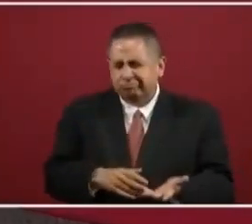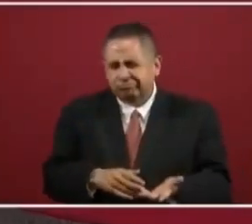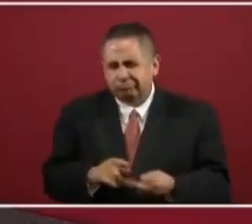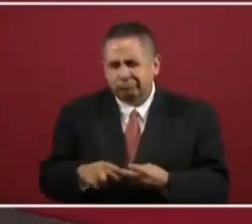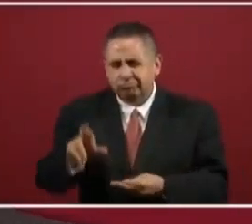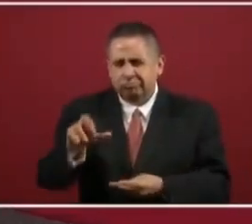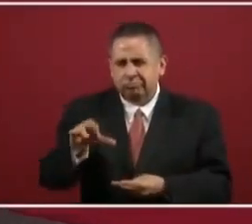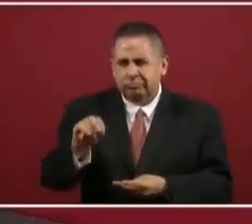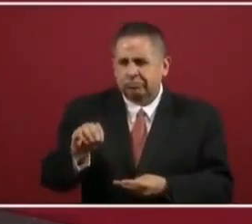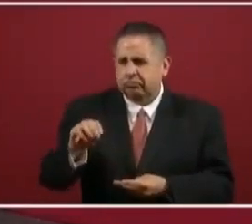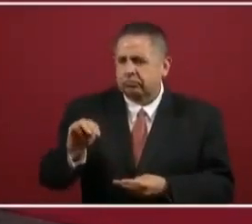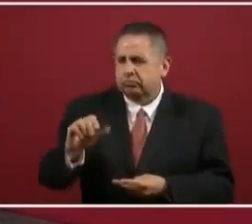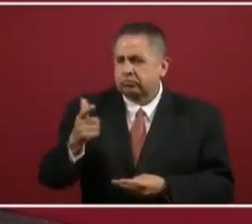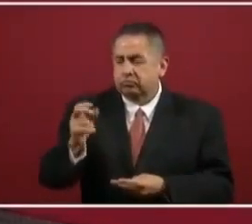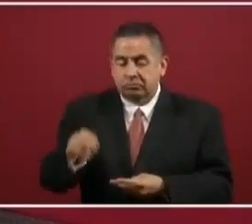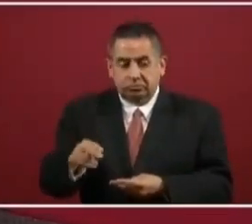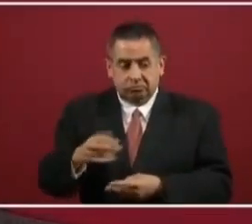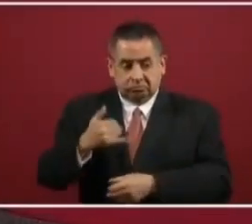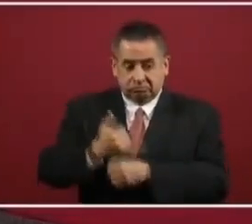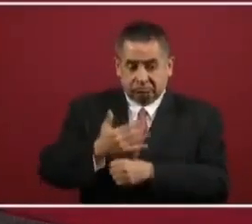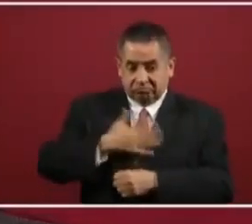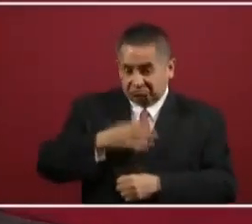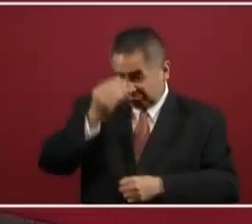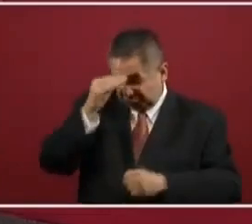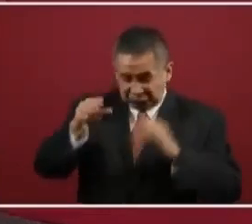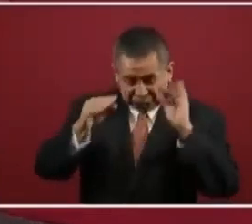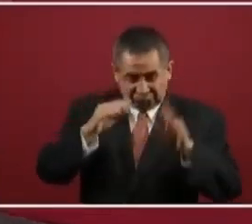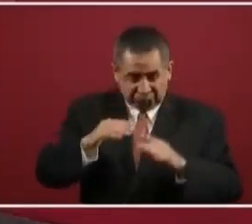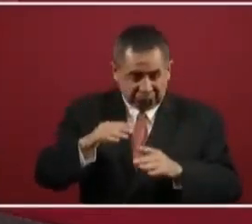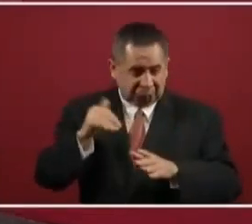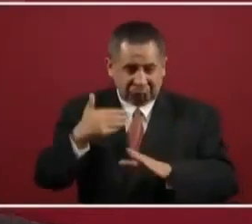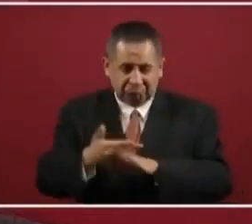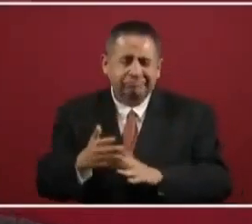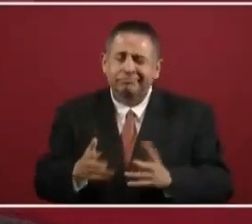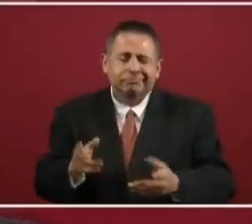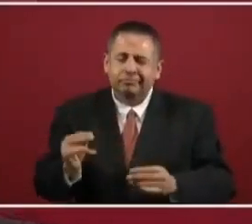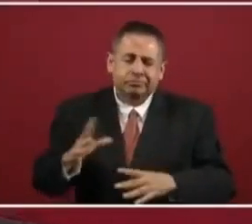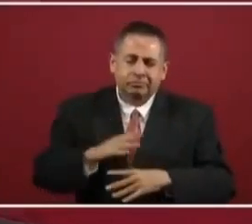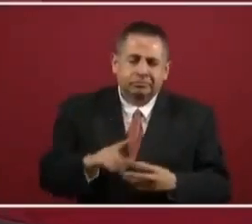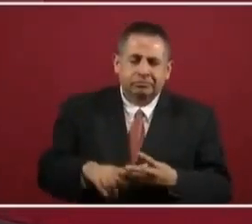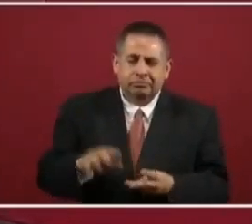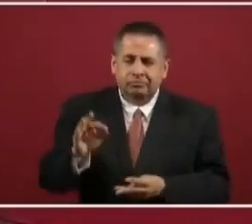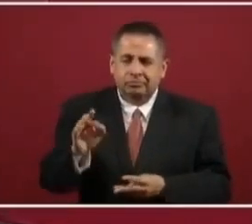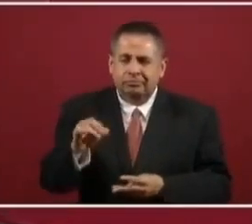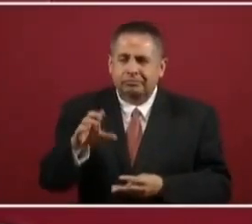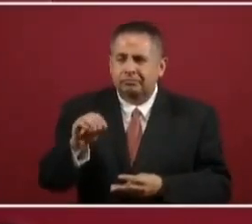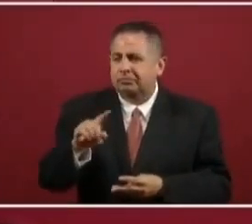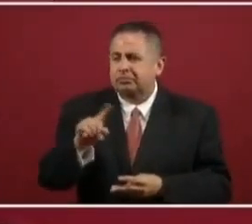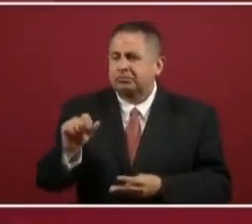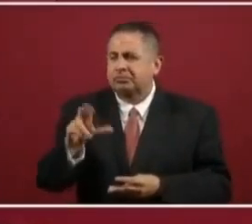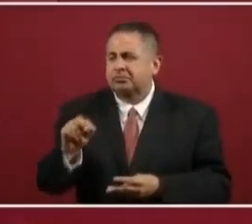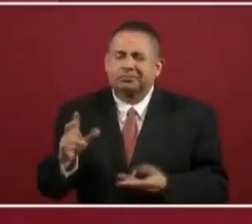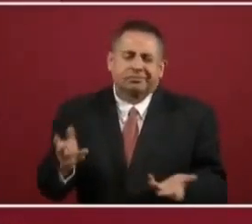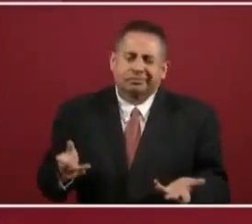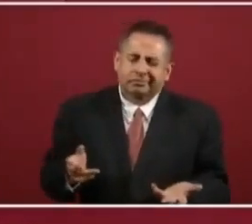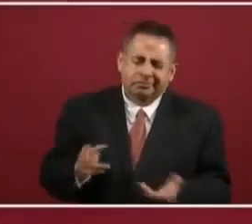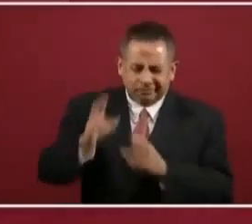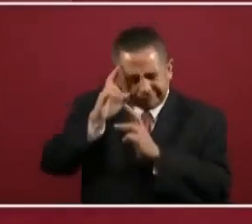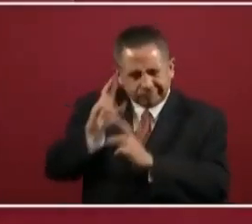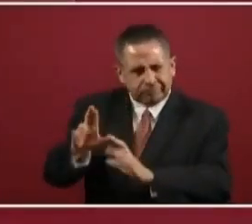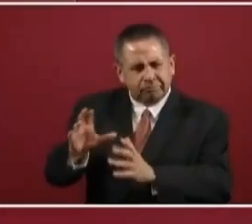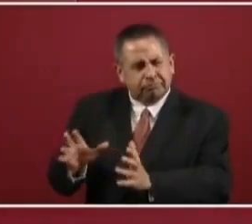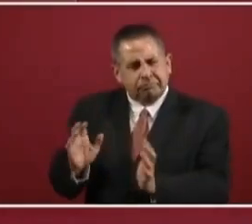Ricardo Flores Magón cometiendo una injusticia a Francisco Zarco